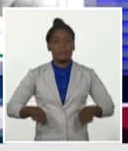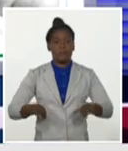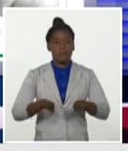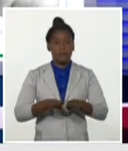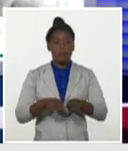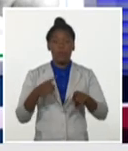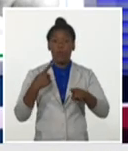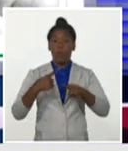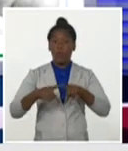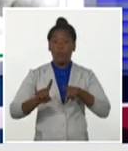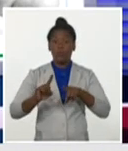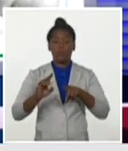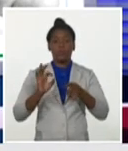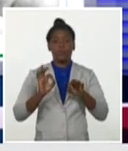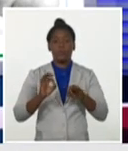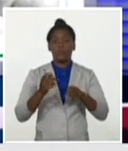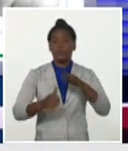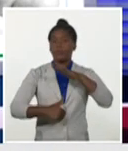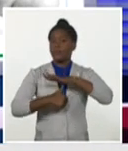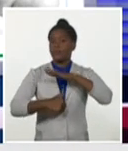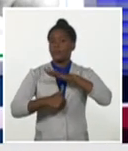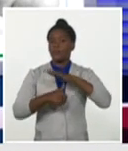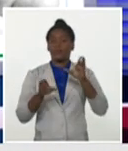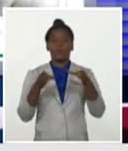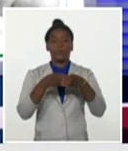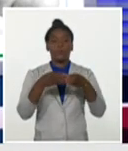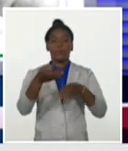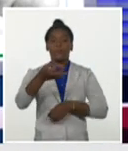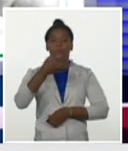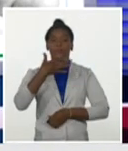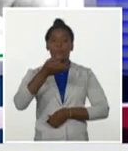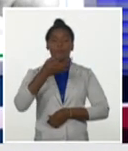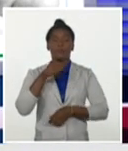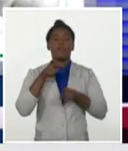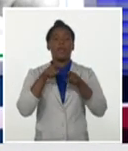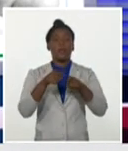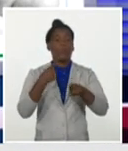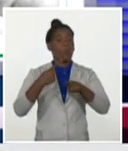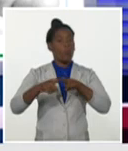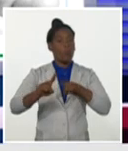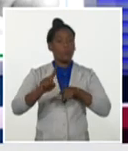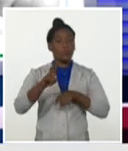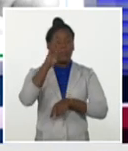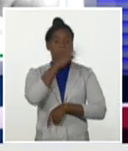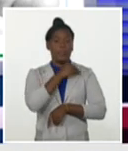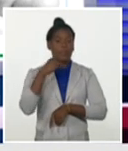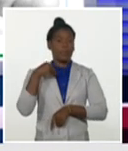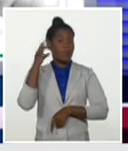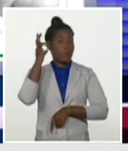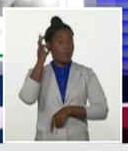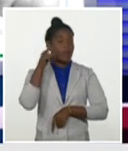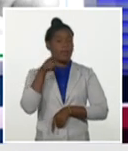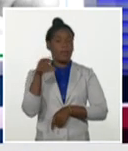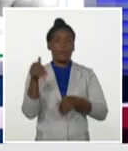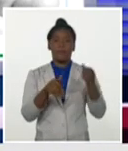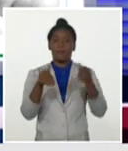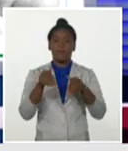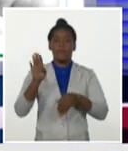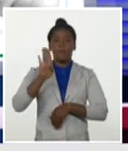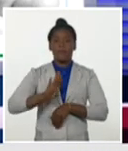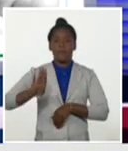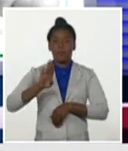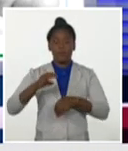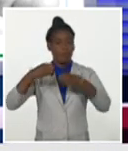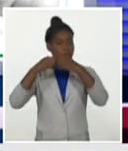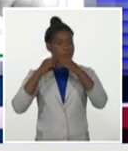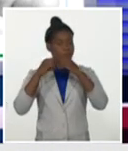Biocuba Pharma, y la directora del Centro Estatal para el Control de Medicamentos, Equipos y Dispositivos Médicos, la doctora Olga Lidia